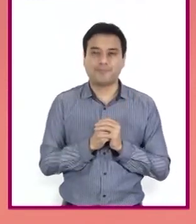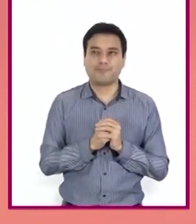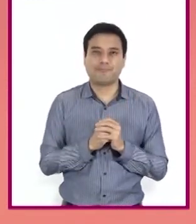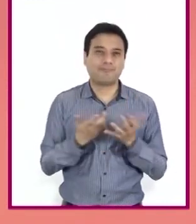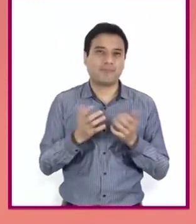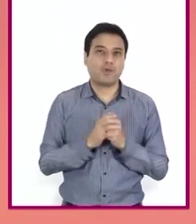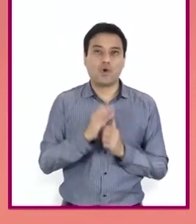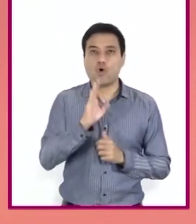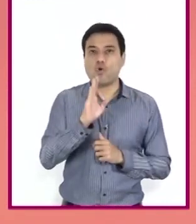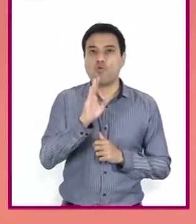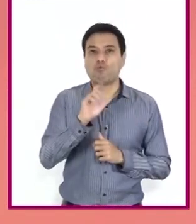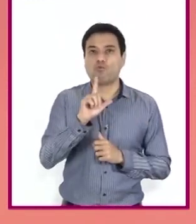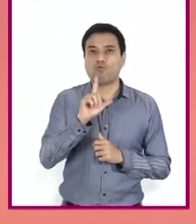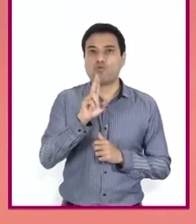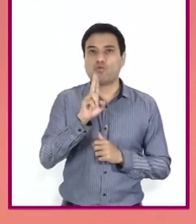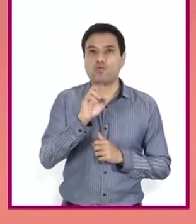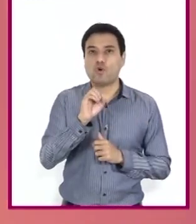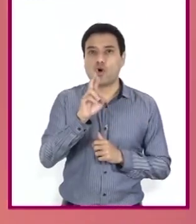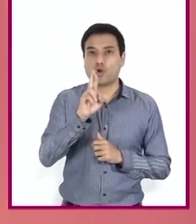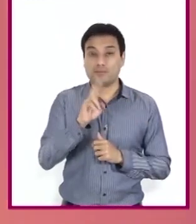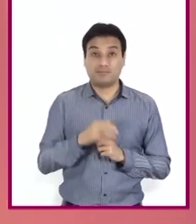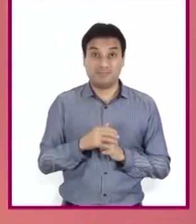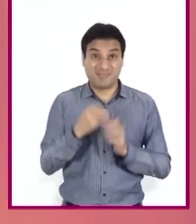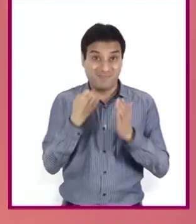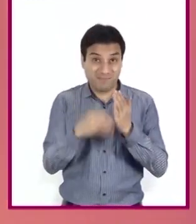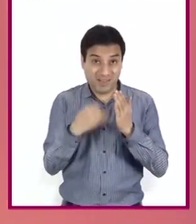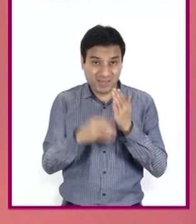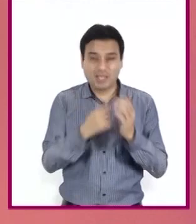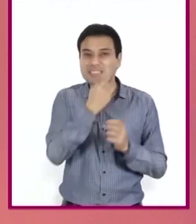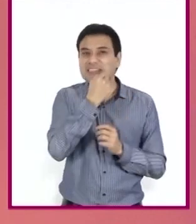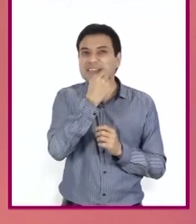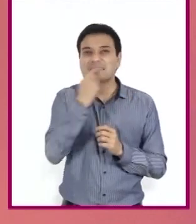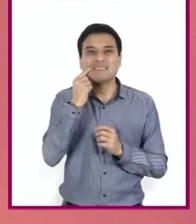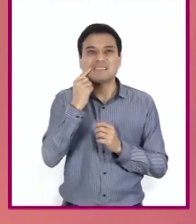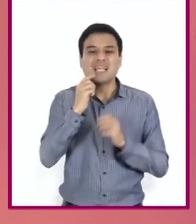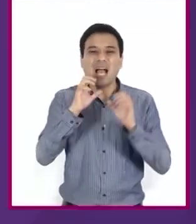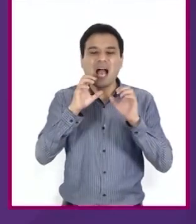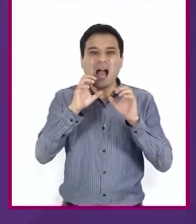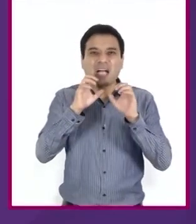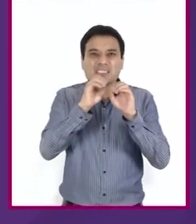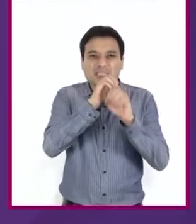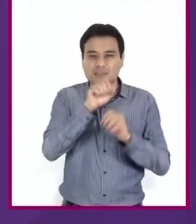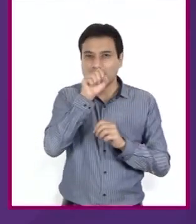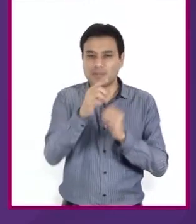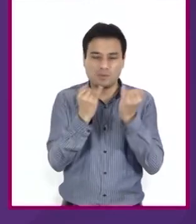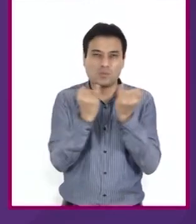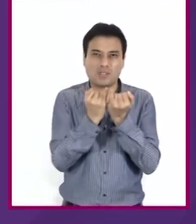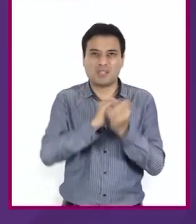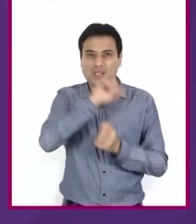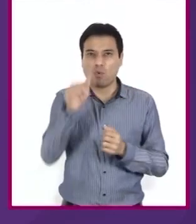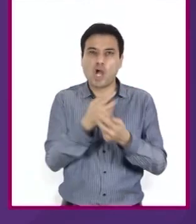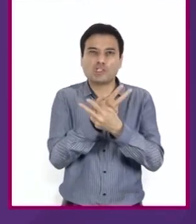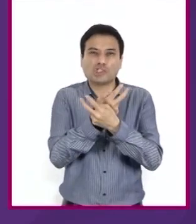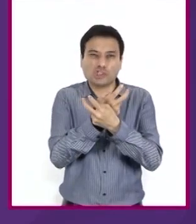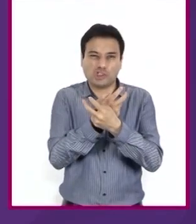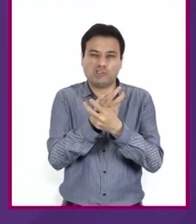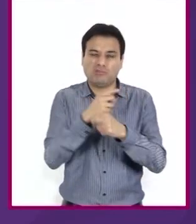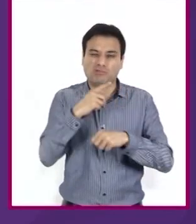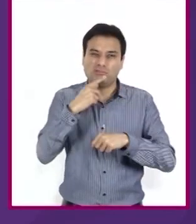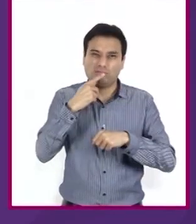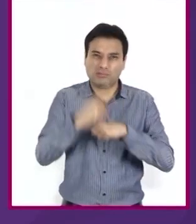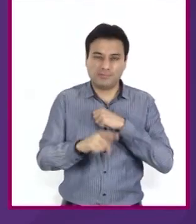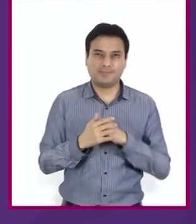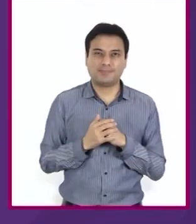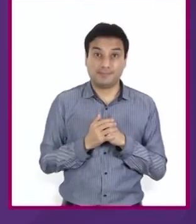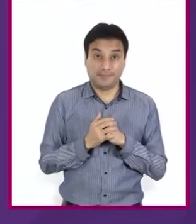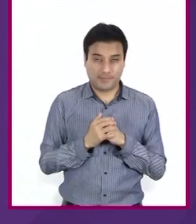de flúor, que puede causar caries dental y probablemente osteoporosis. Con la deficiencia de proteínas,